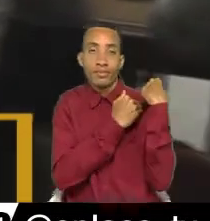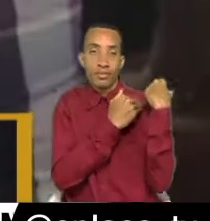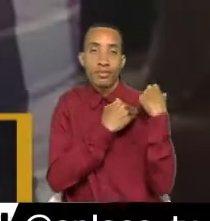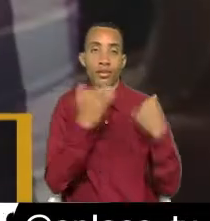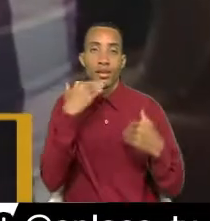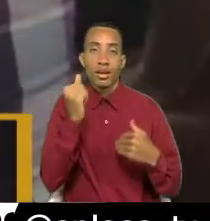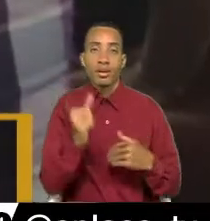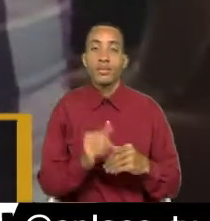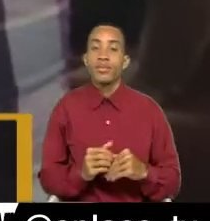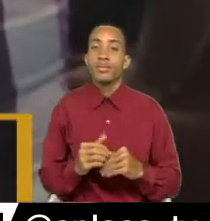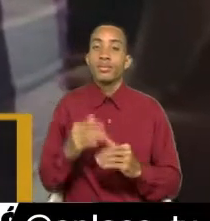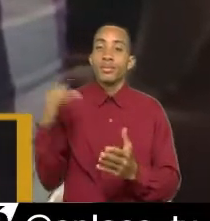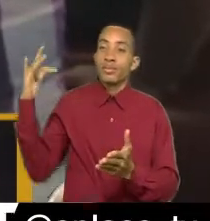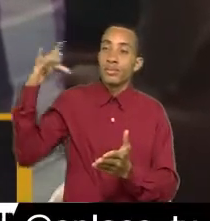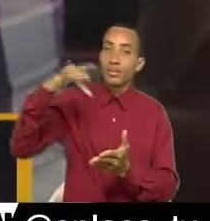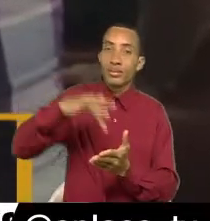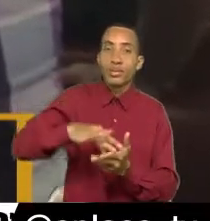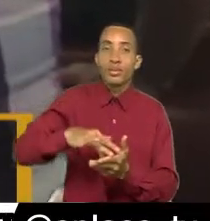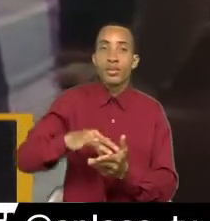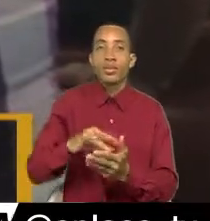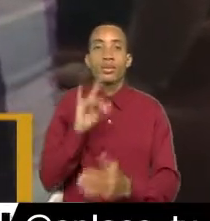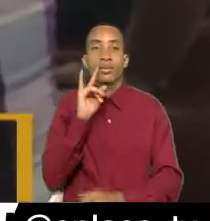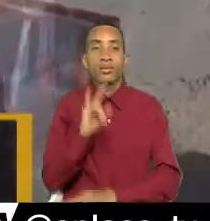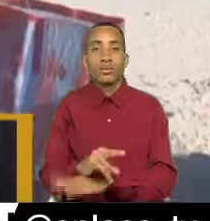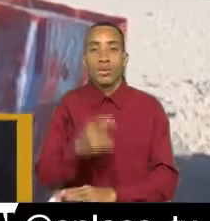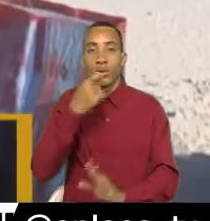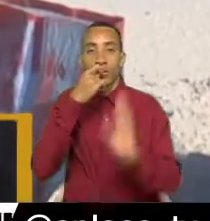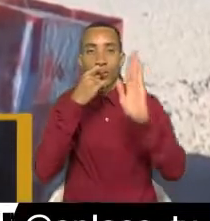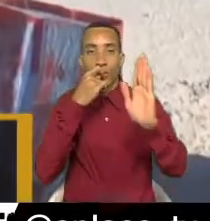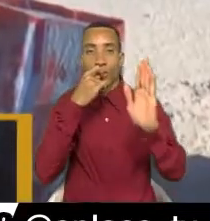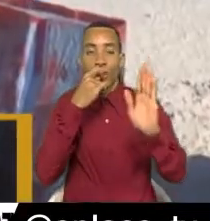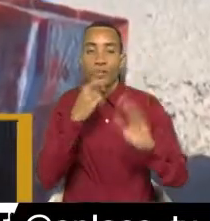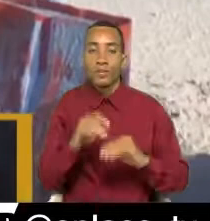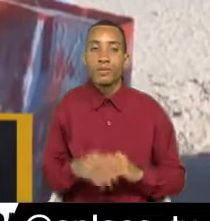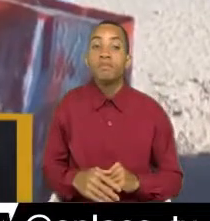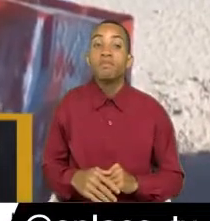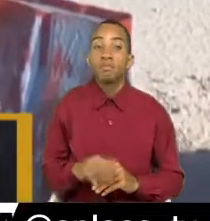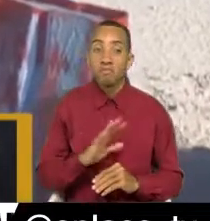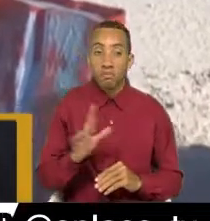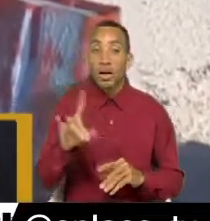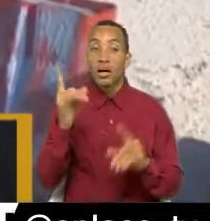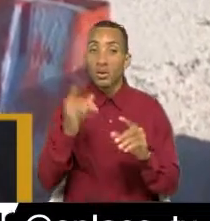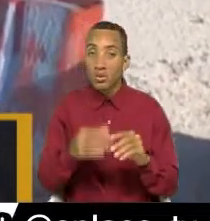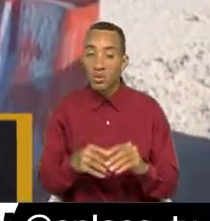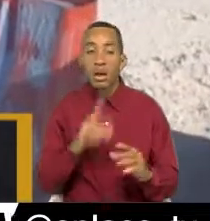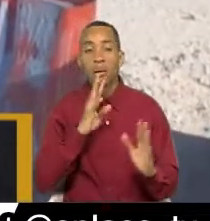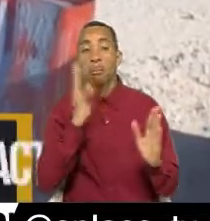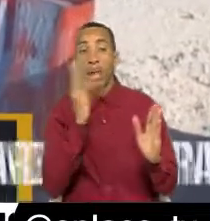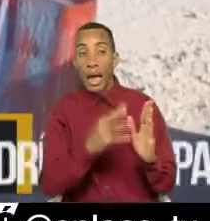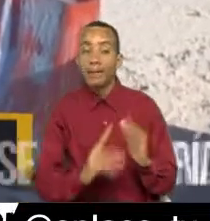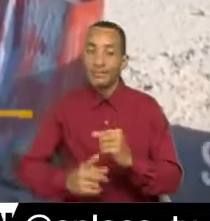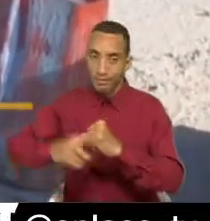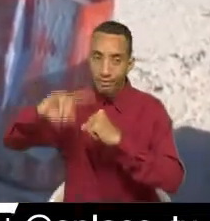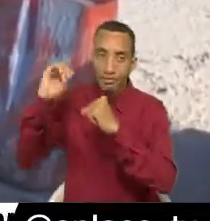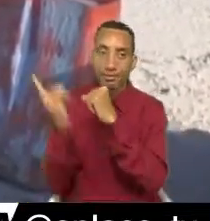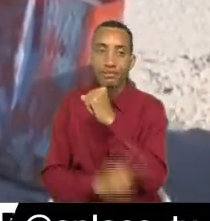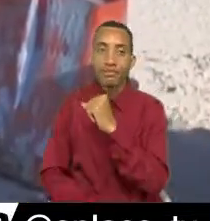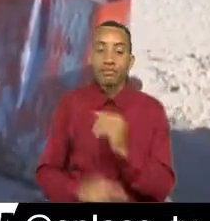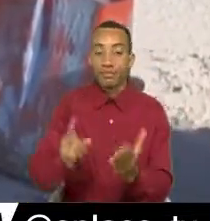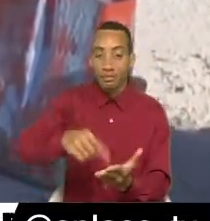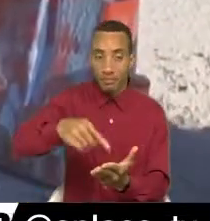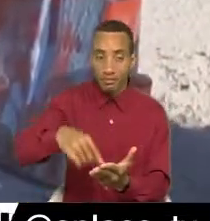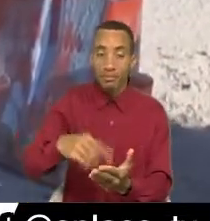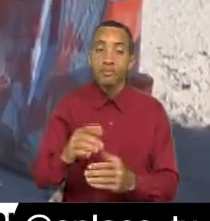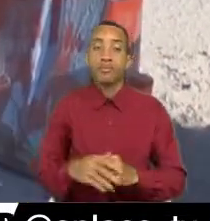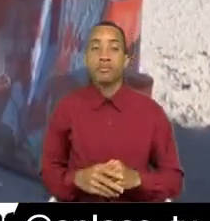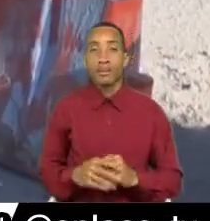harán presencia en la zona y no se descarta la imposición de comparendos para quienes infrinjan esta medida de cierre y el paso vehicular por el